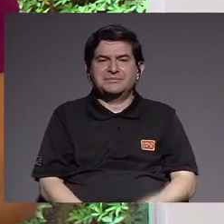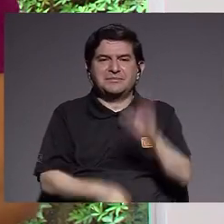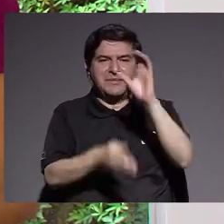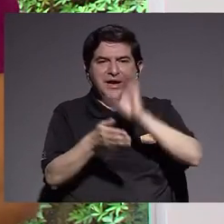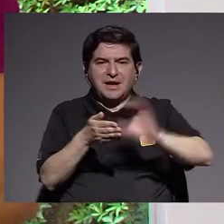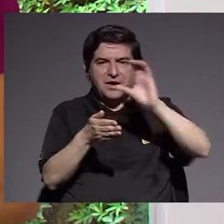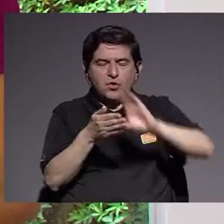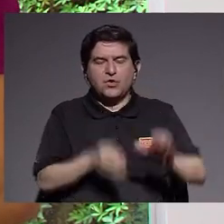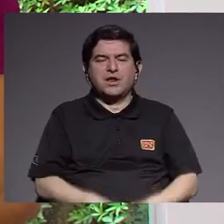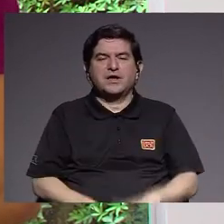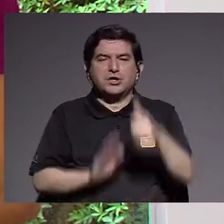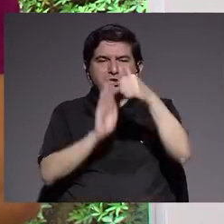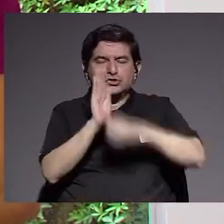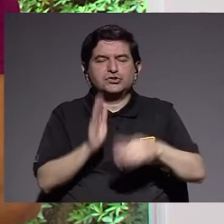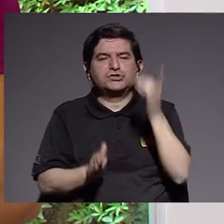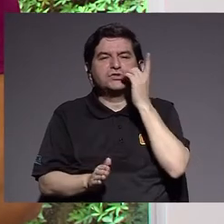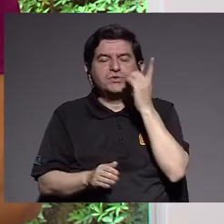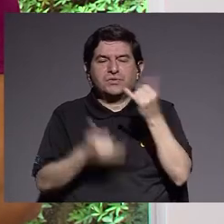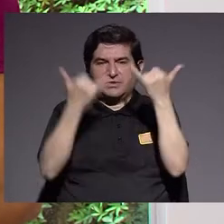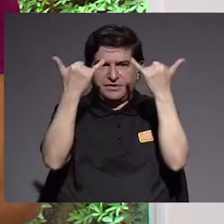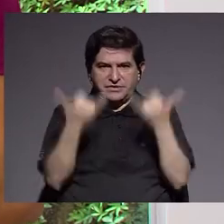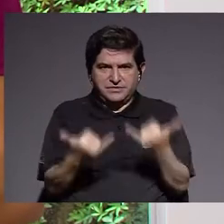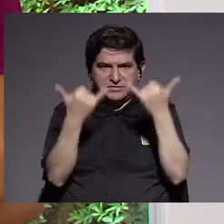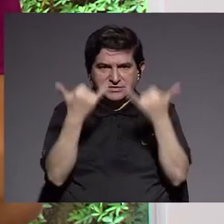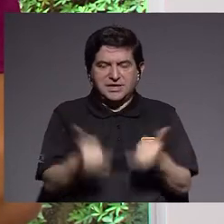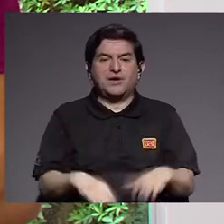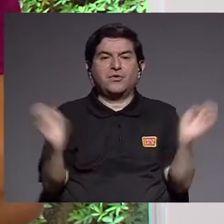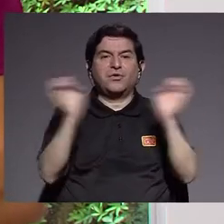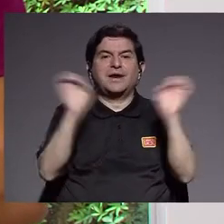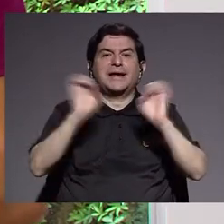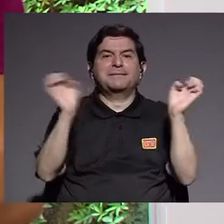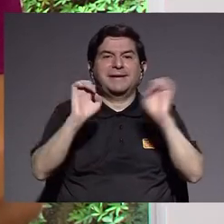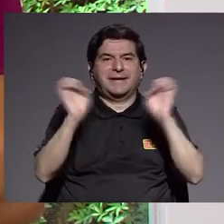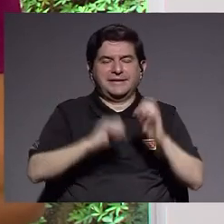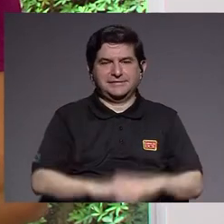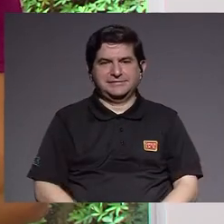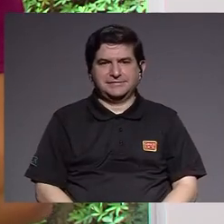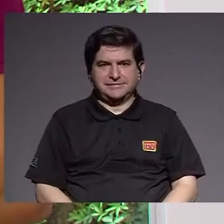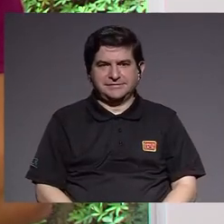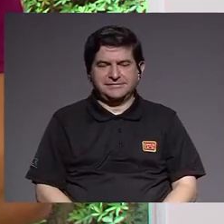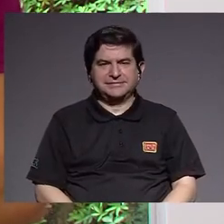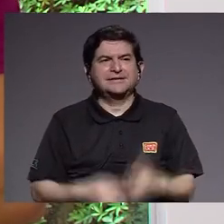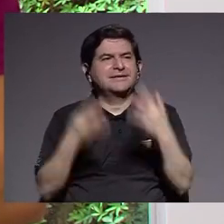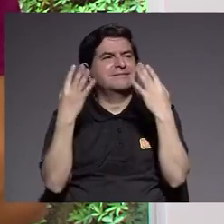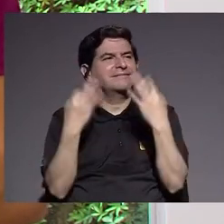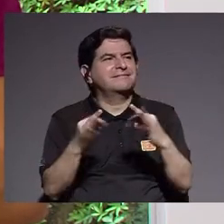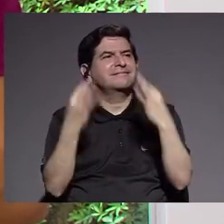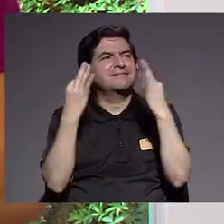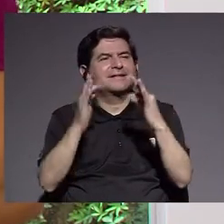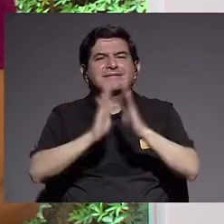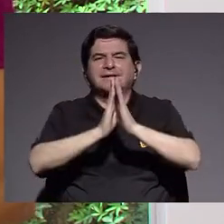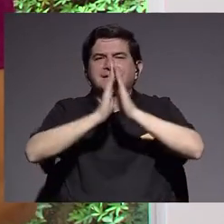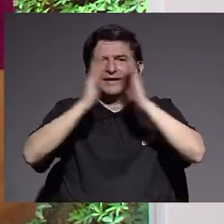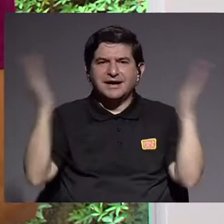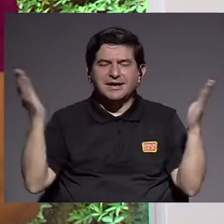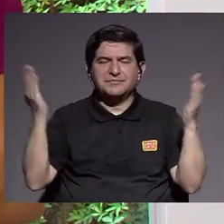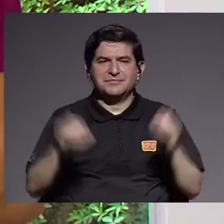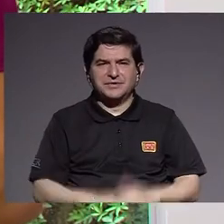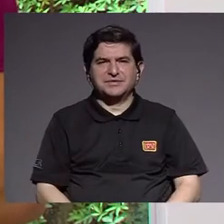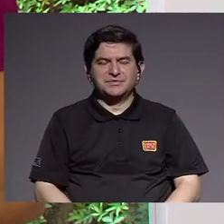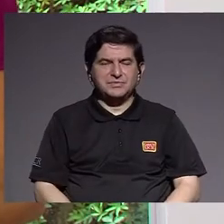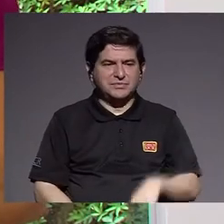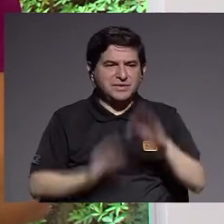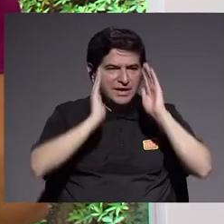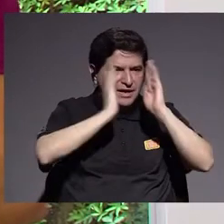el bolillo es infernal de artistas y estipuló por el momento se están viendo emergencias que se están muy poquito la